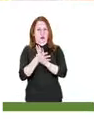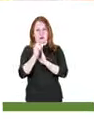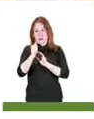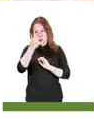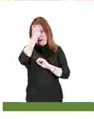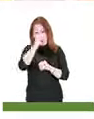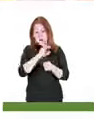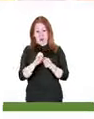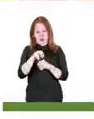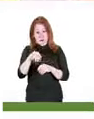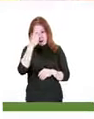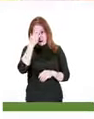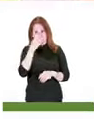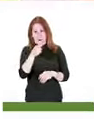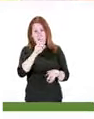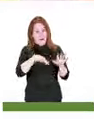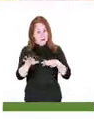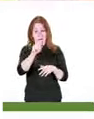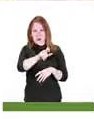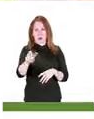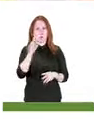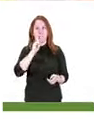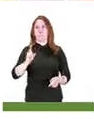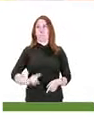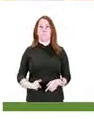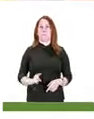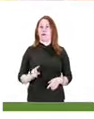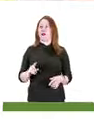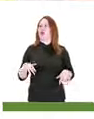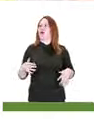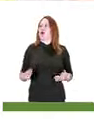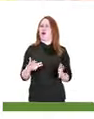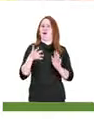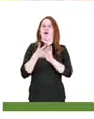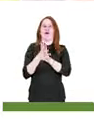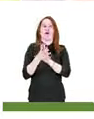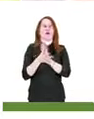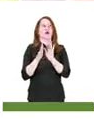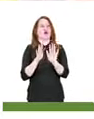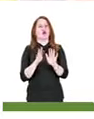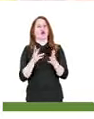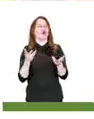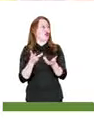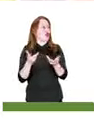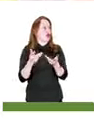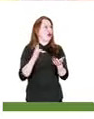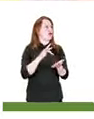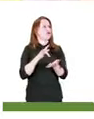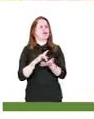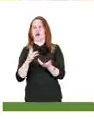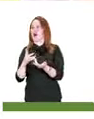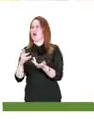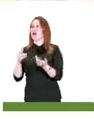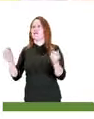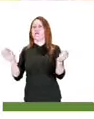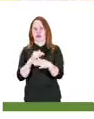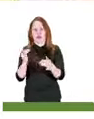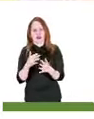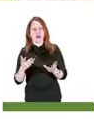los ciudadanos, porque a veces la gente no conoce exactamente dónde obtener información de cuáles son las vías, en qué estado están, a quién